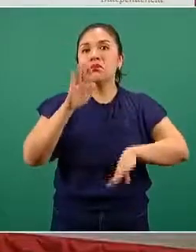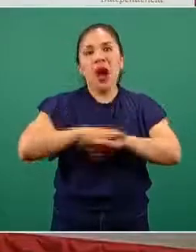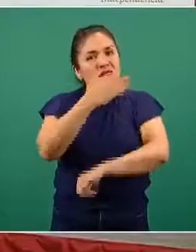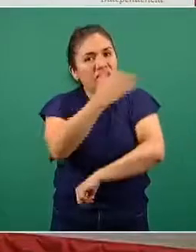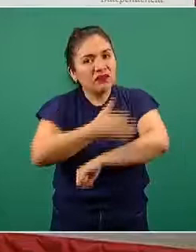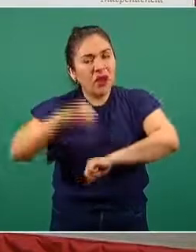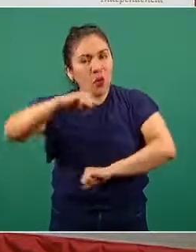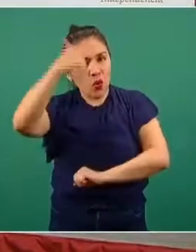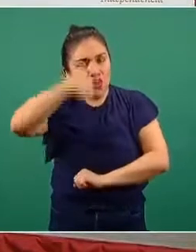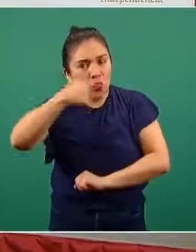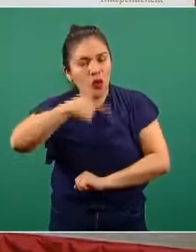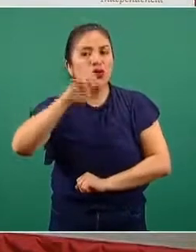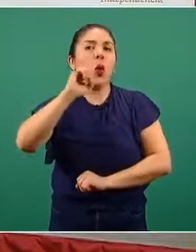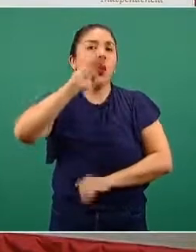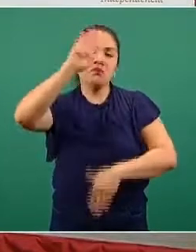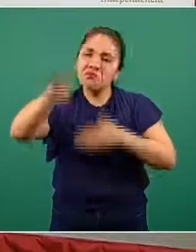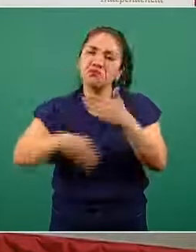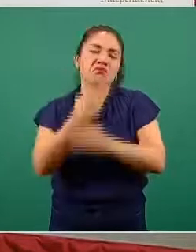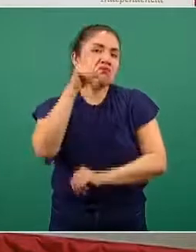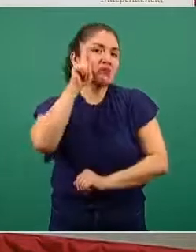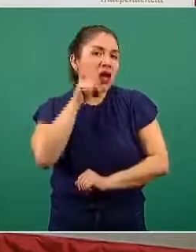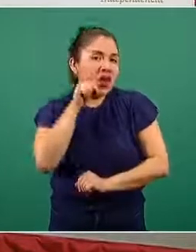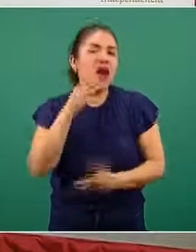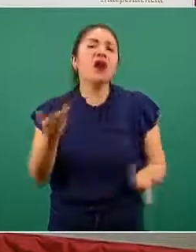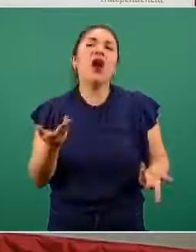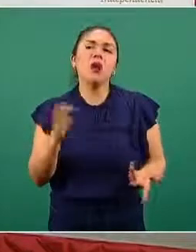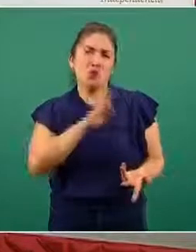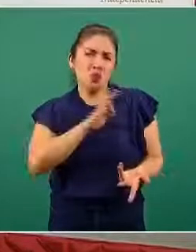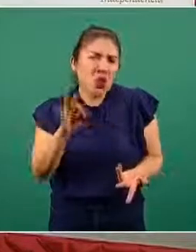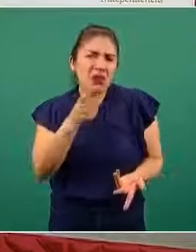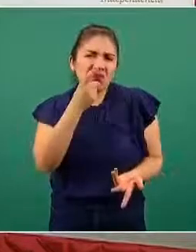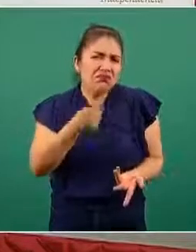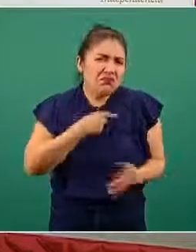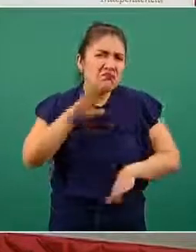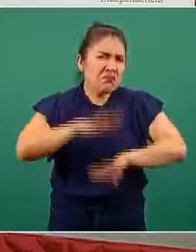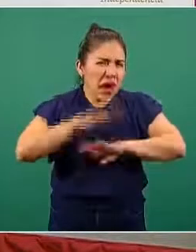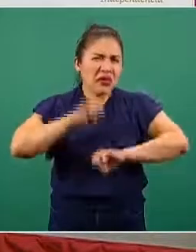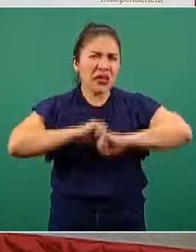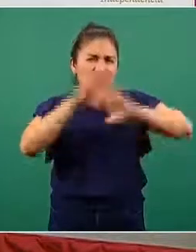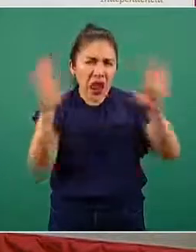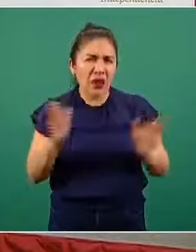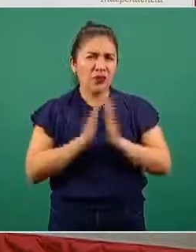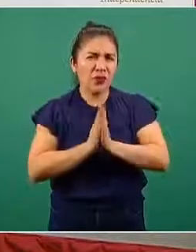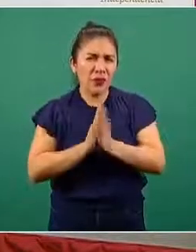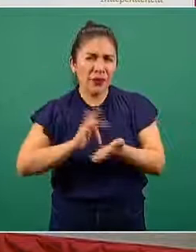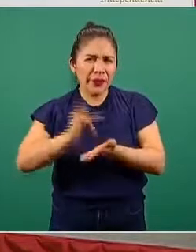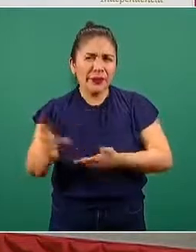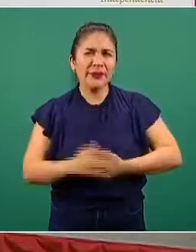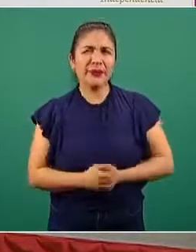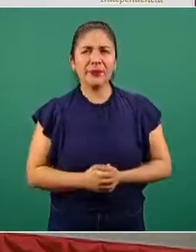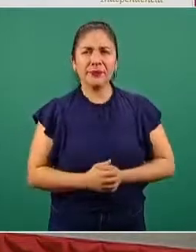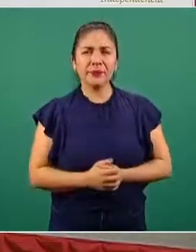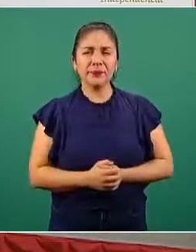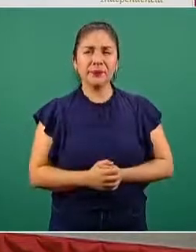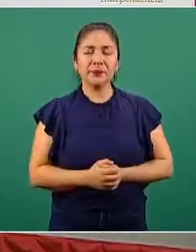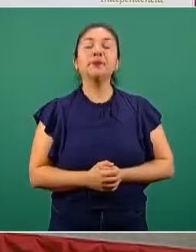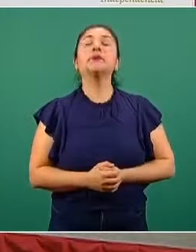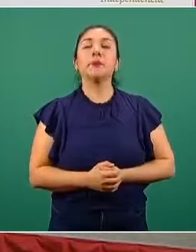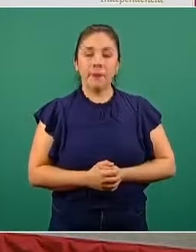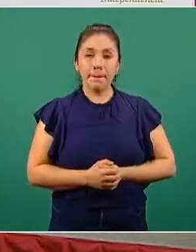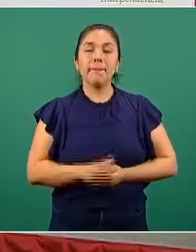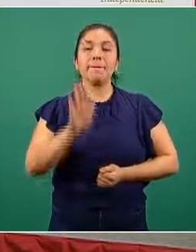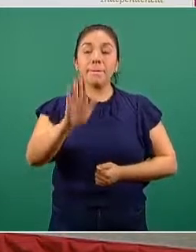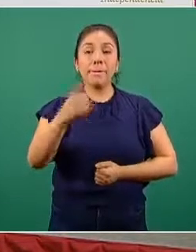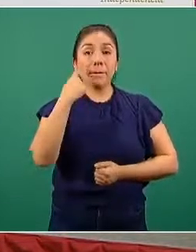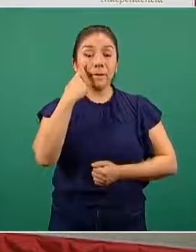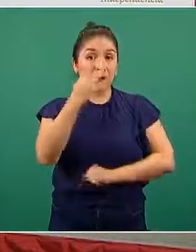horas o ya sería hasta mañana? ¿Nos podría precisar esa cuestión? Gracias. Ok. Las vacunas